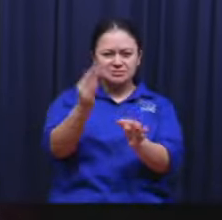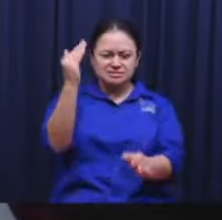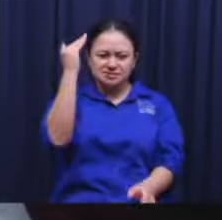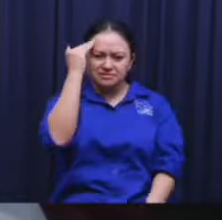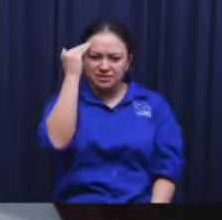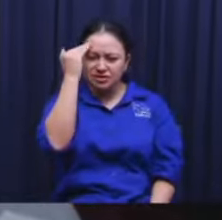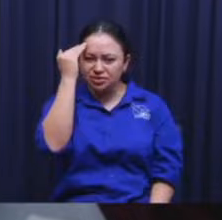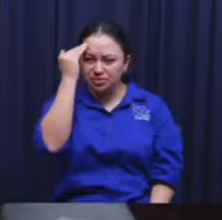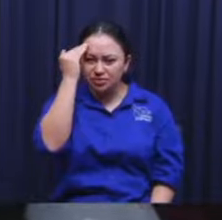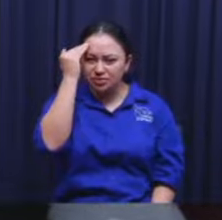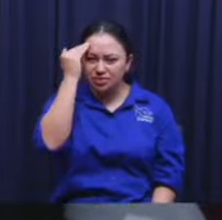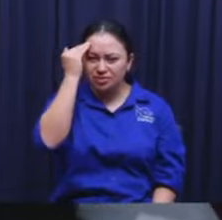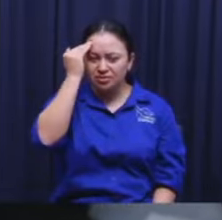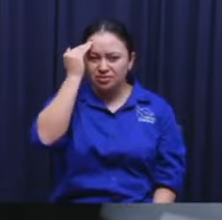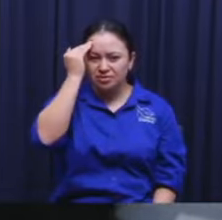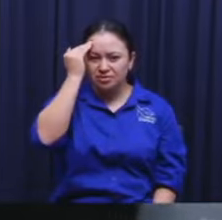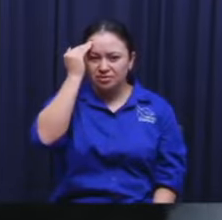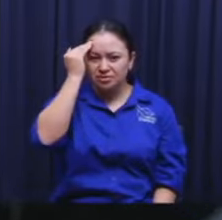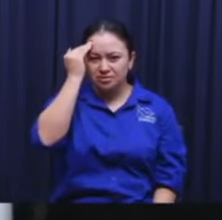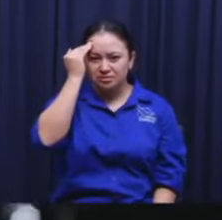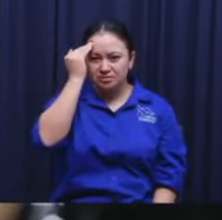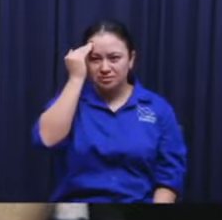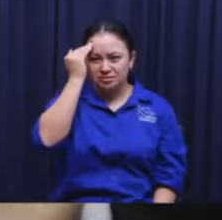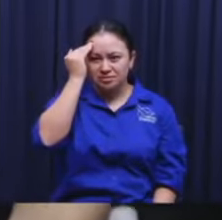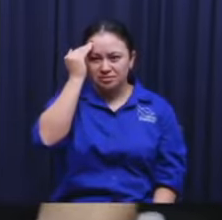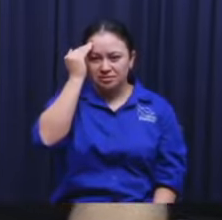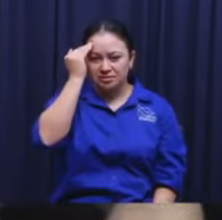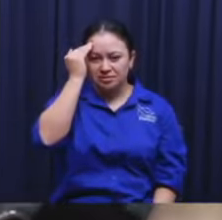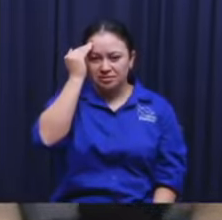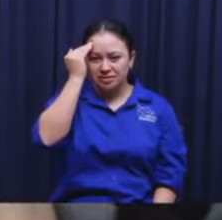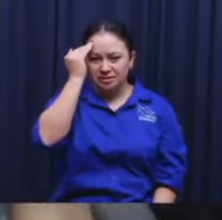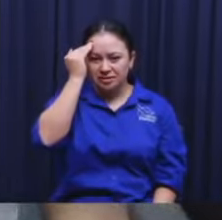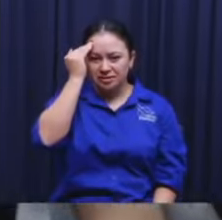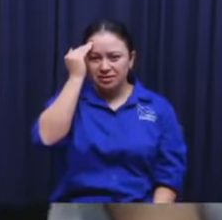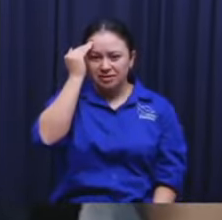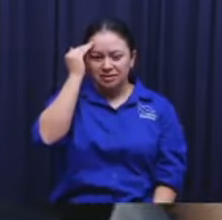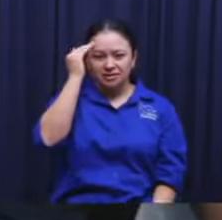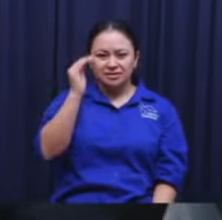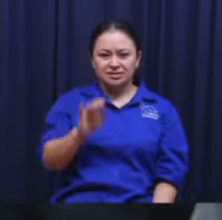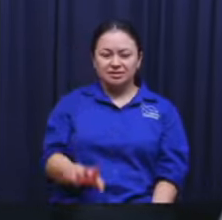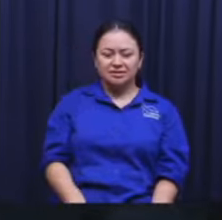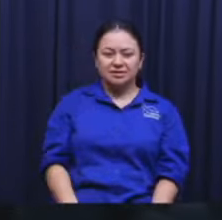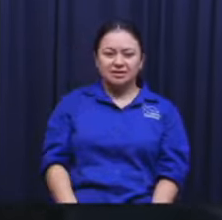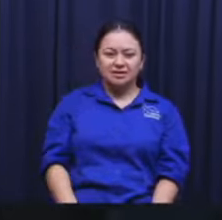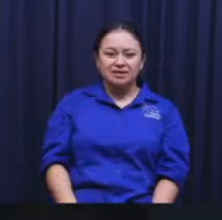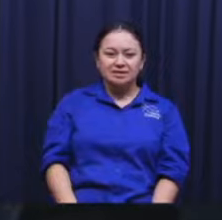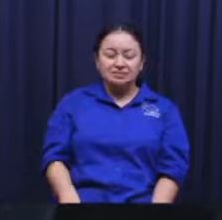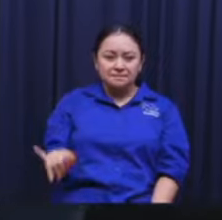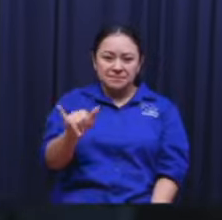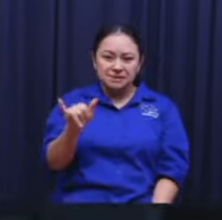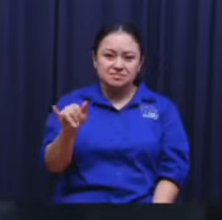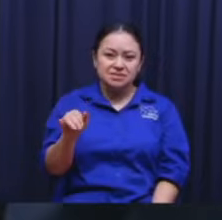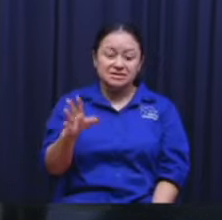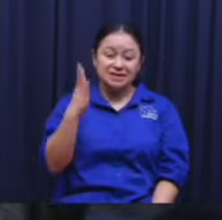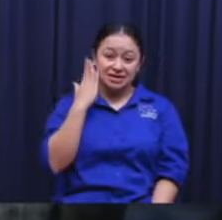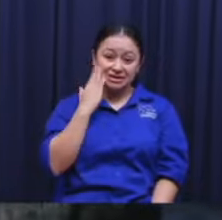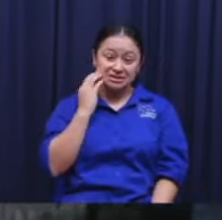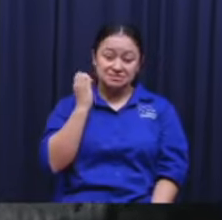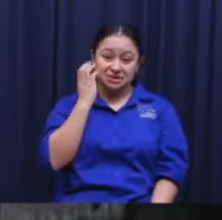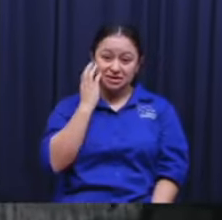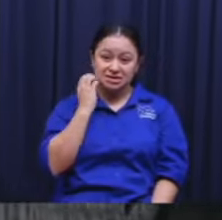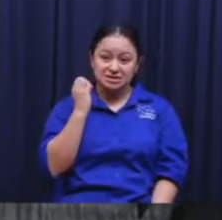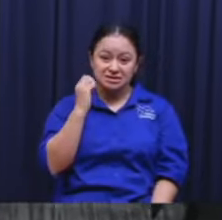sabiendo que las mismas experiencias de sufrimiento se van cumpliendo en vuestros hermanos en todo el